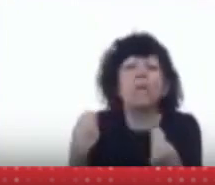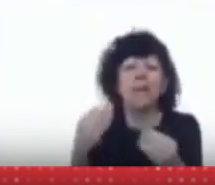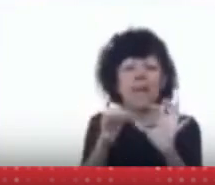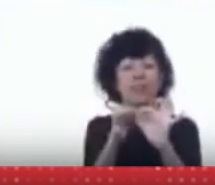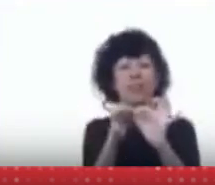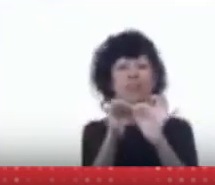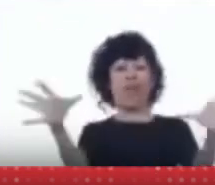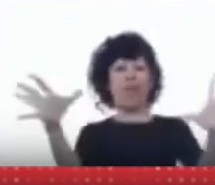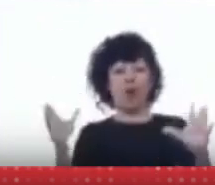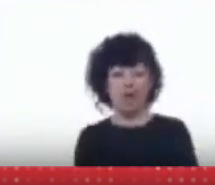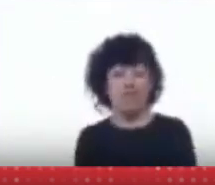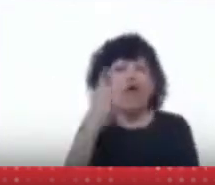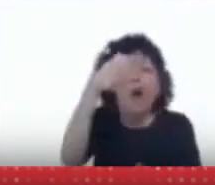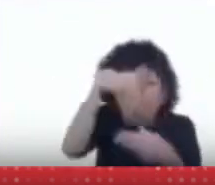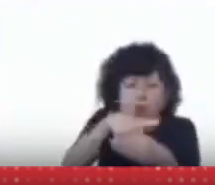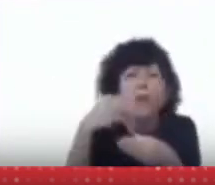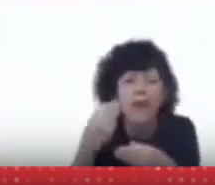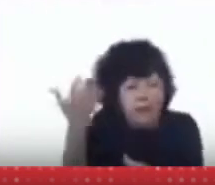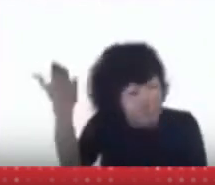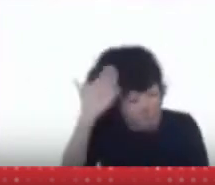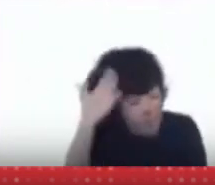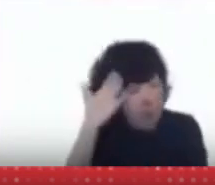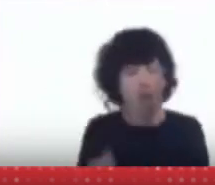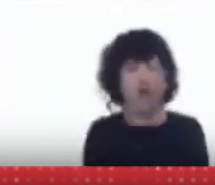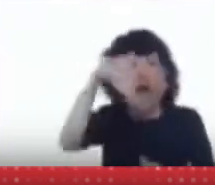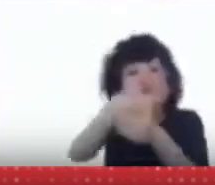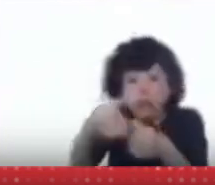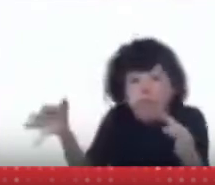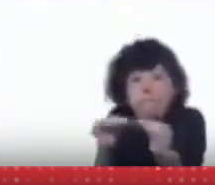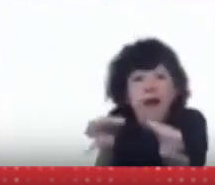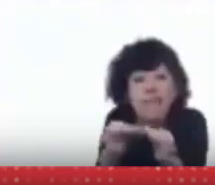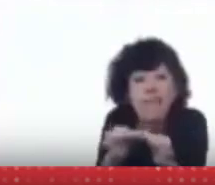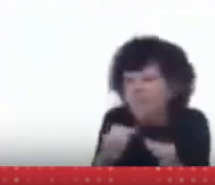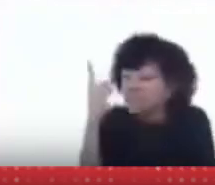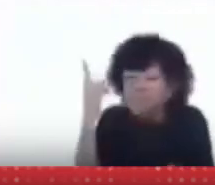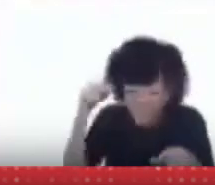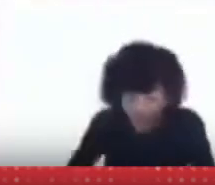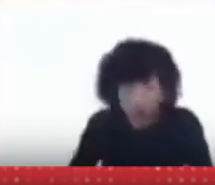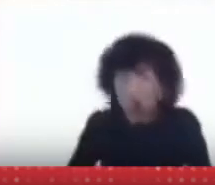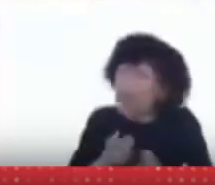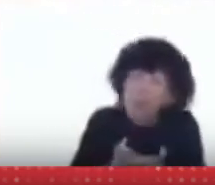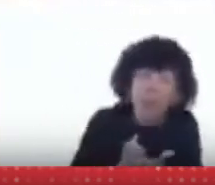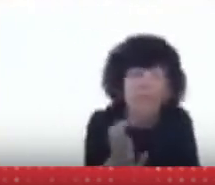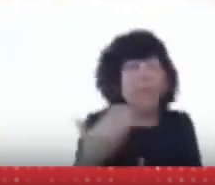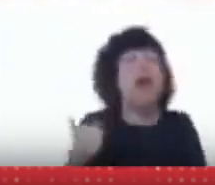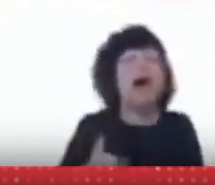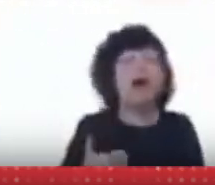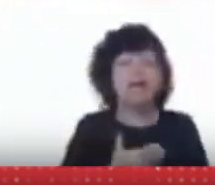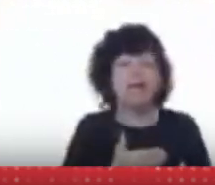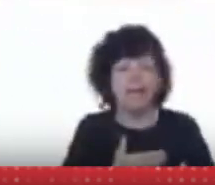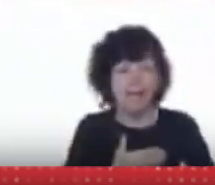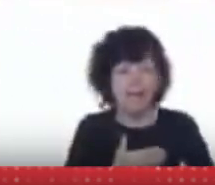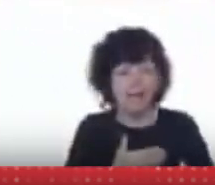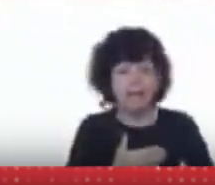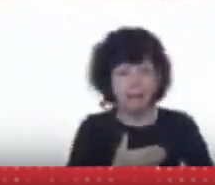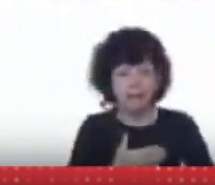fue un voto por la memoria, fue un voto por las Malvinas que son y serán siempre argentinas.